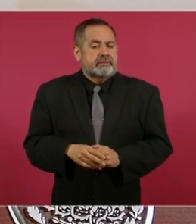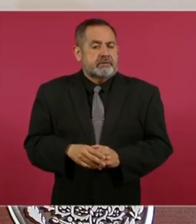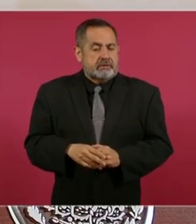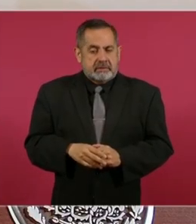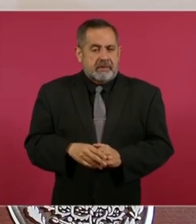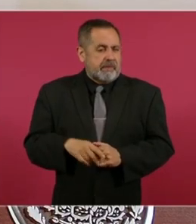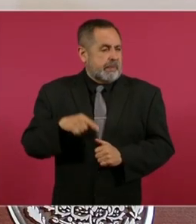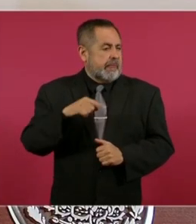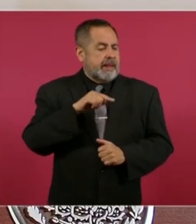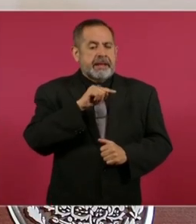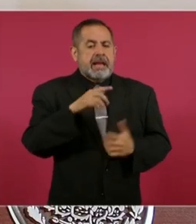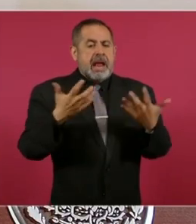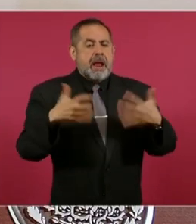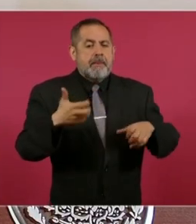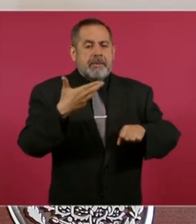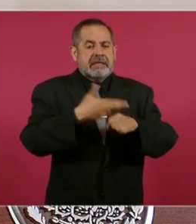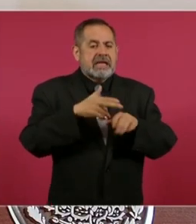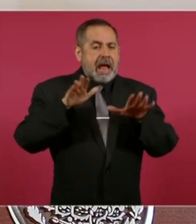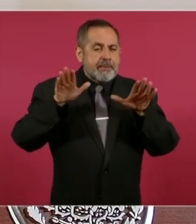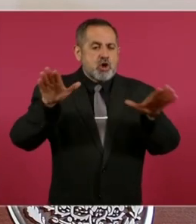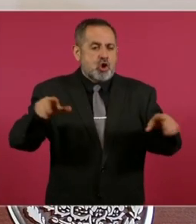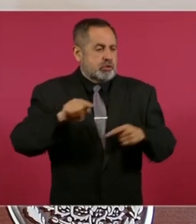de aviación comercial